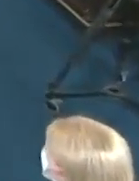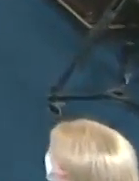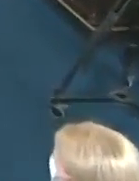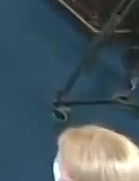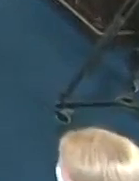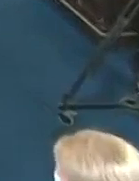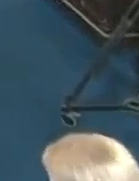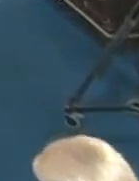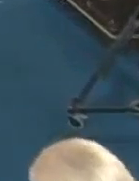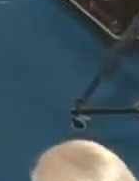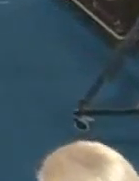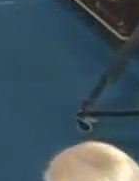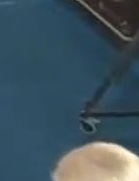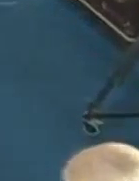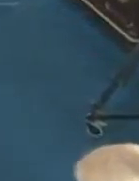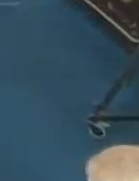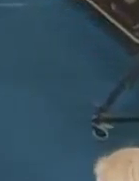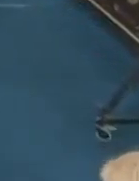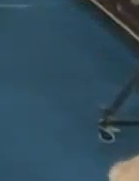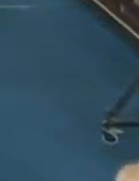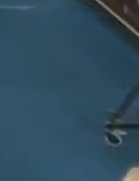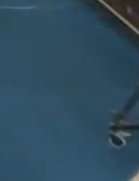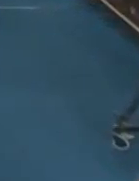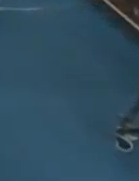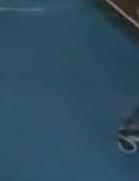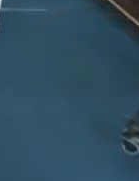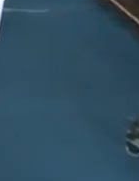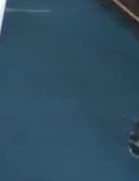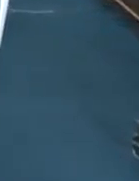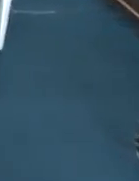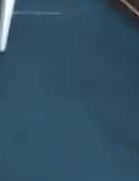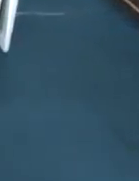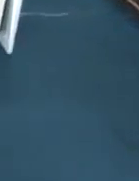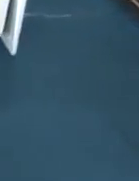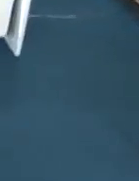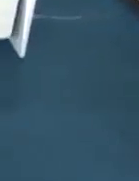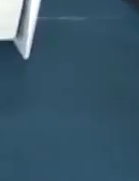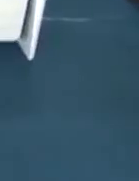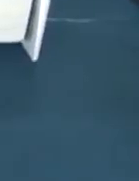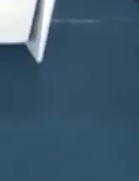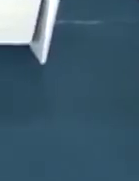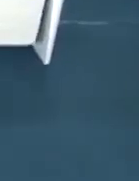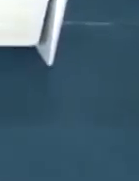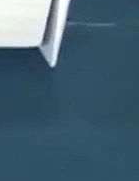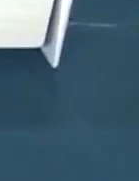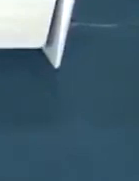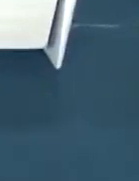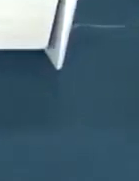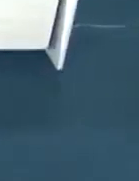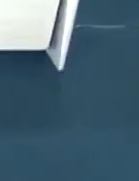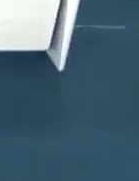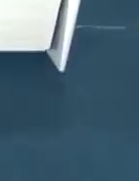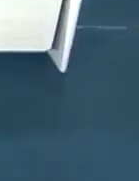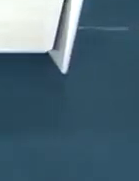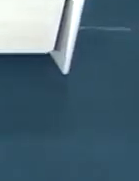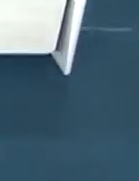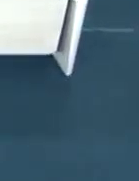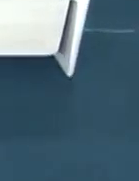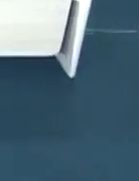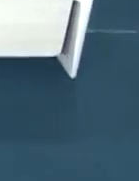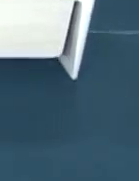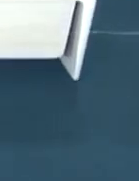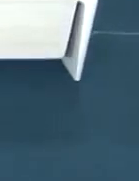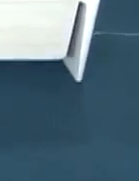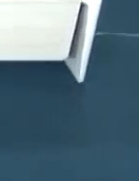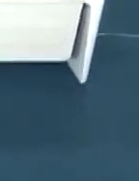fiscal de la corte penal internacional reuniones de señoras y señores tengan todas